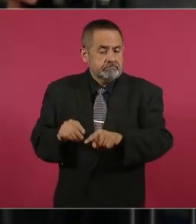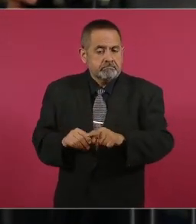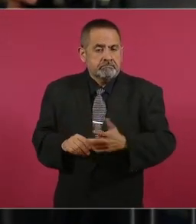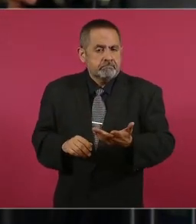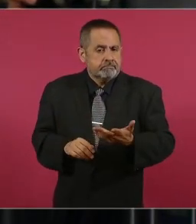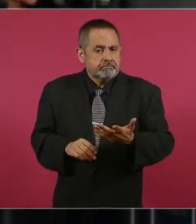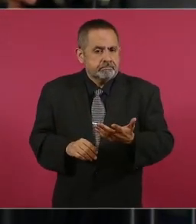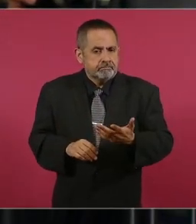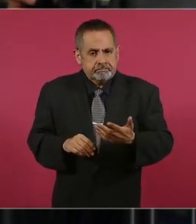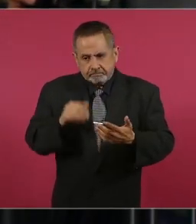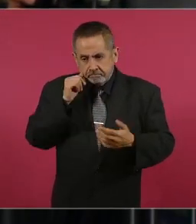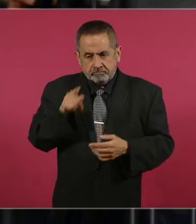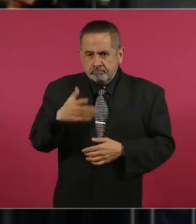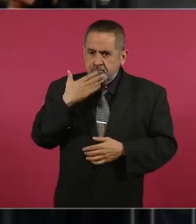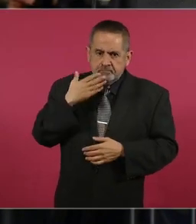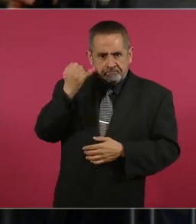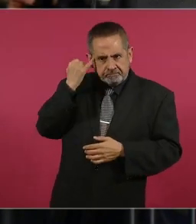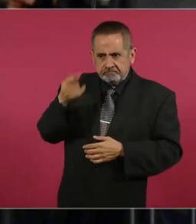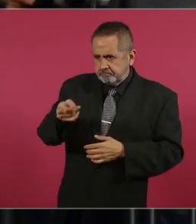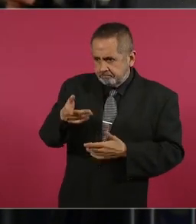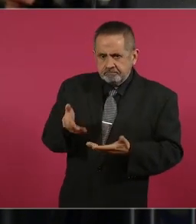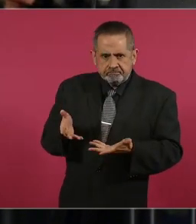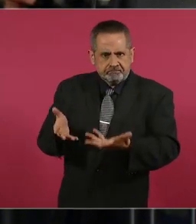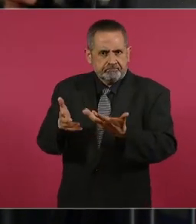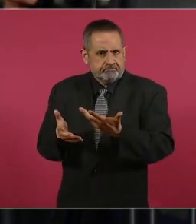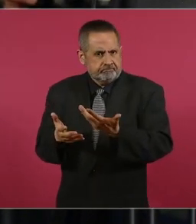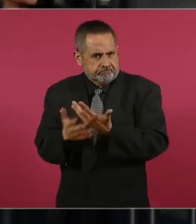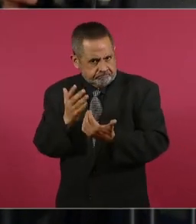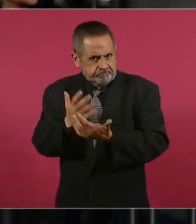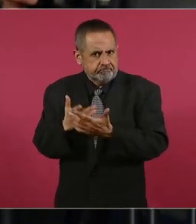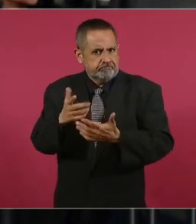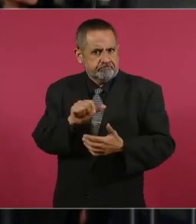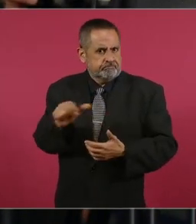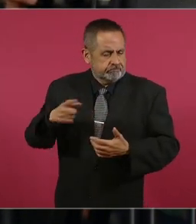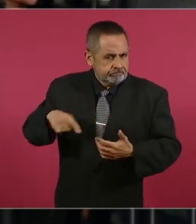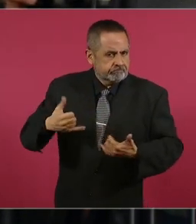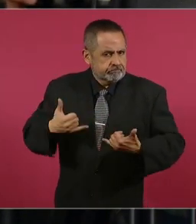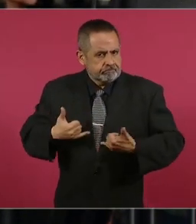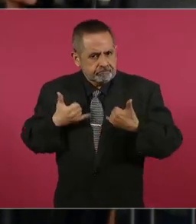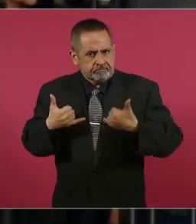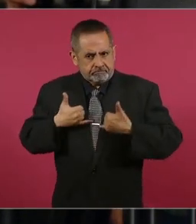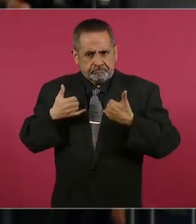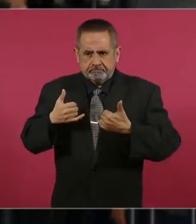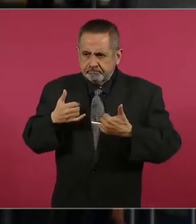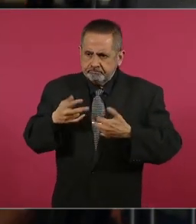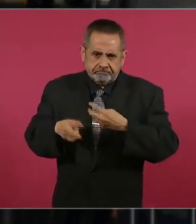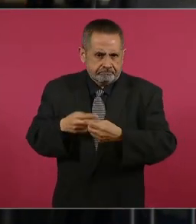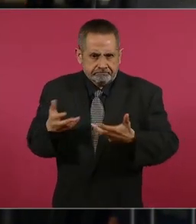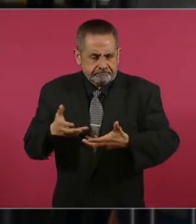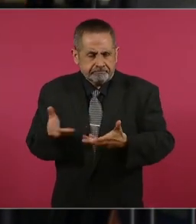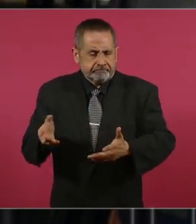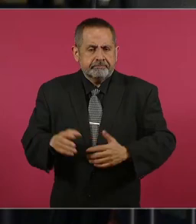atender la iniciativa de este tipo de programas en este caso de jóvenes.